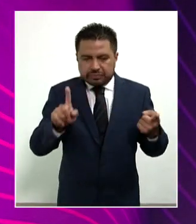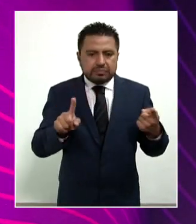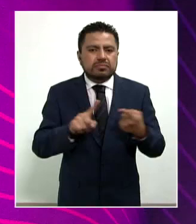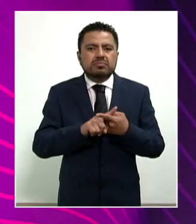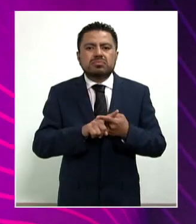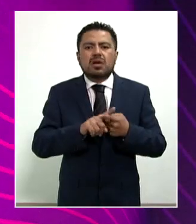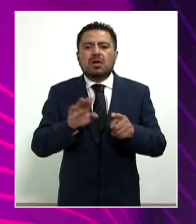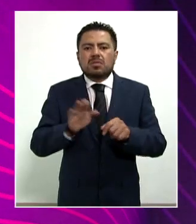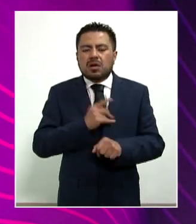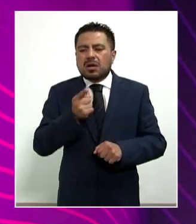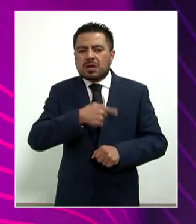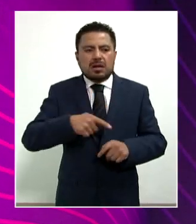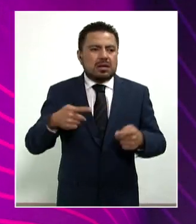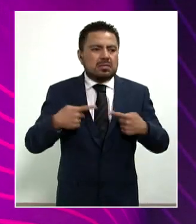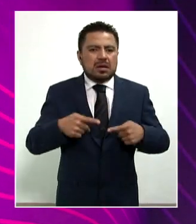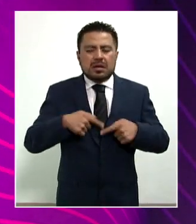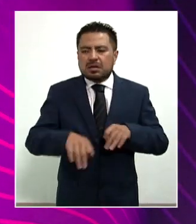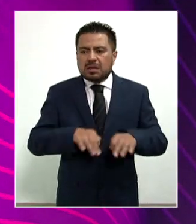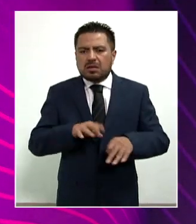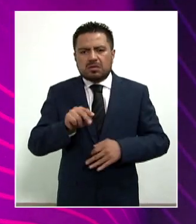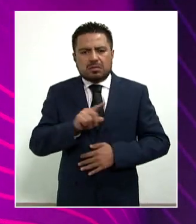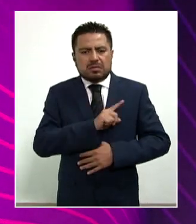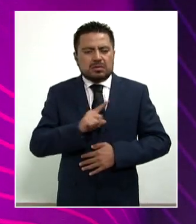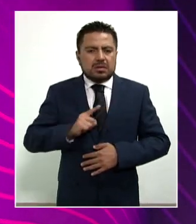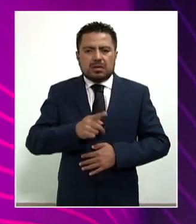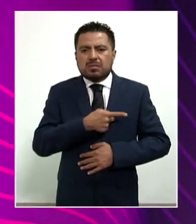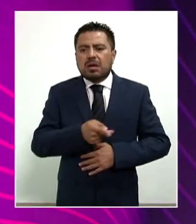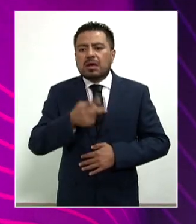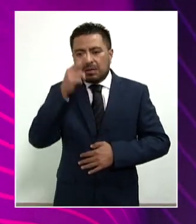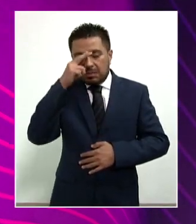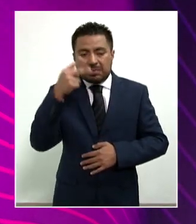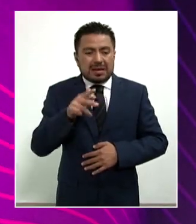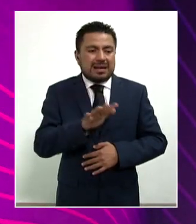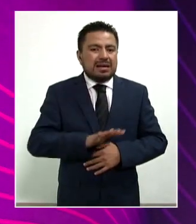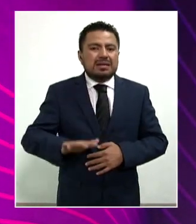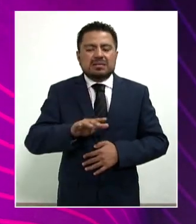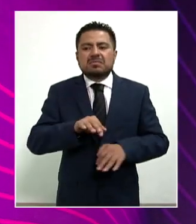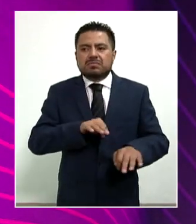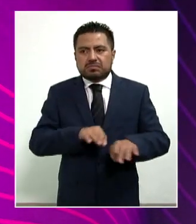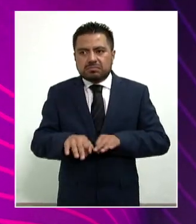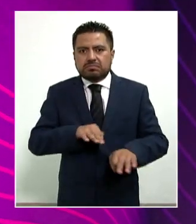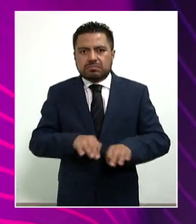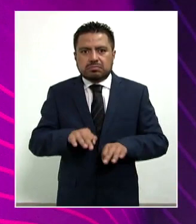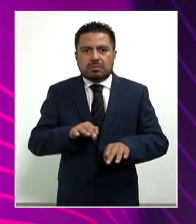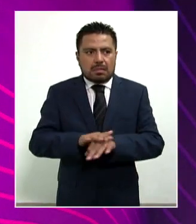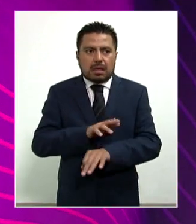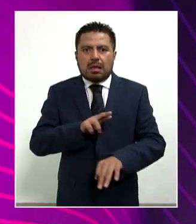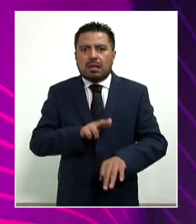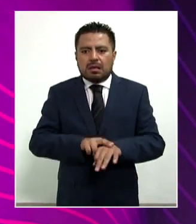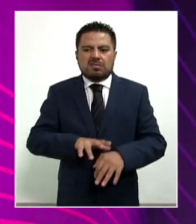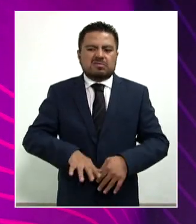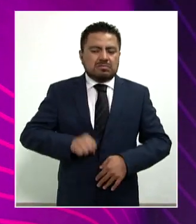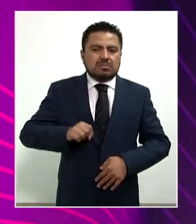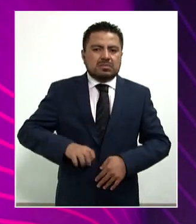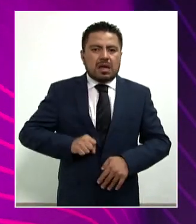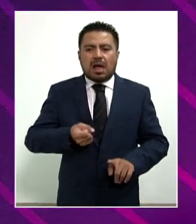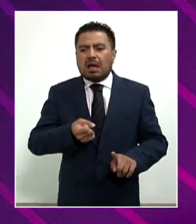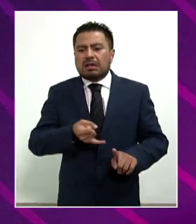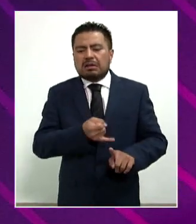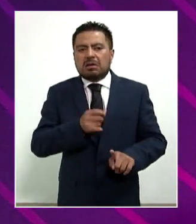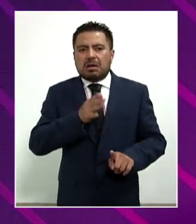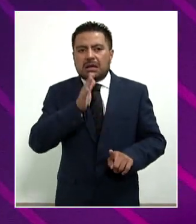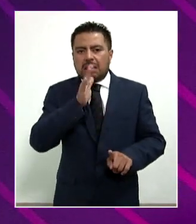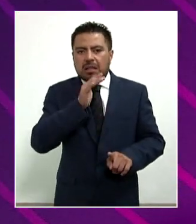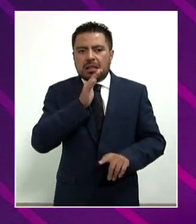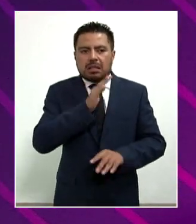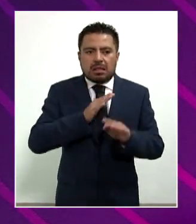porque quien trabaja no debe ser pobre. Y en México muchas personas trabajan mucho, se esfuerzan y aún así no les alcanza